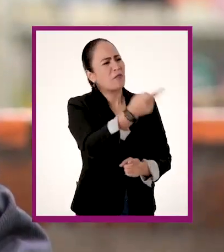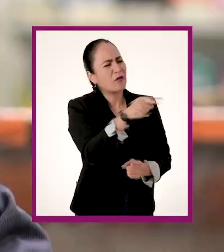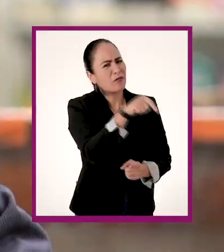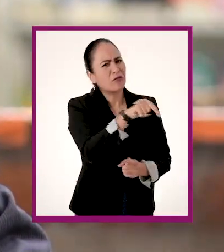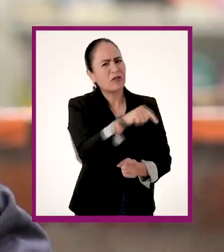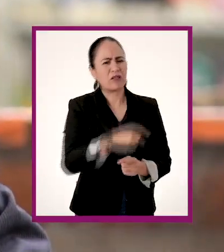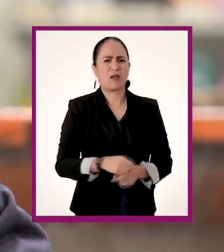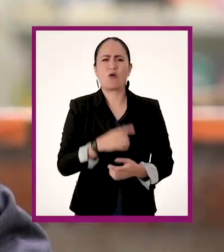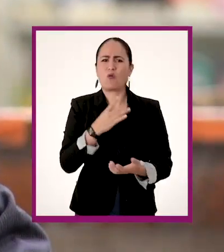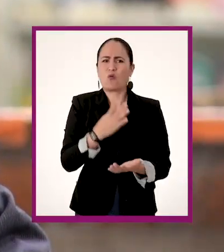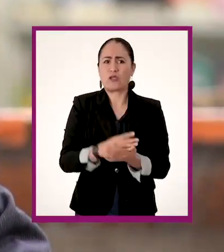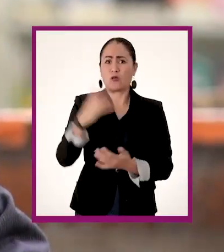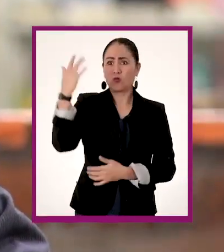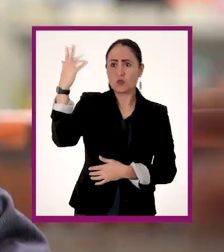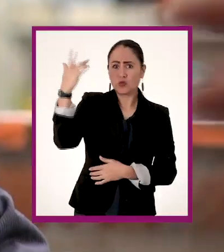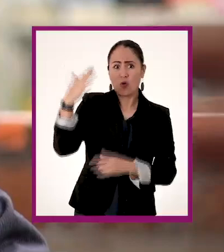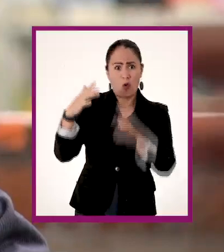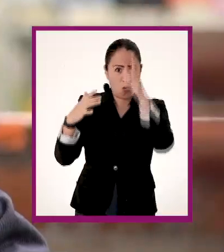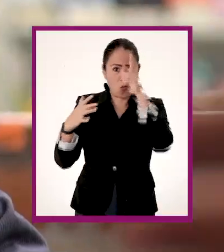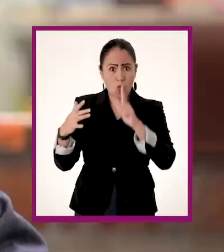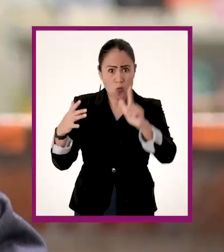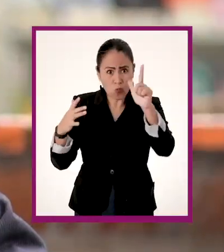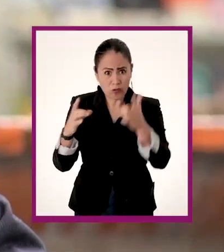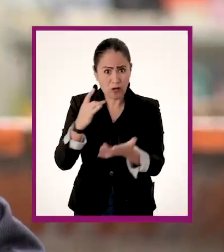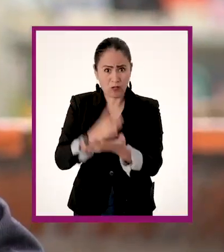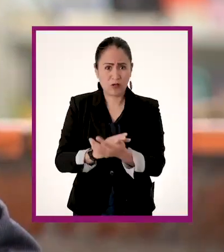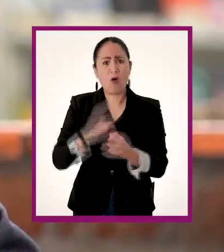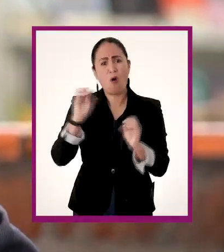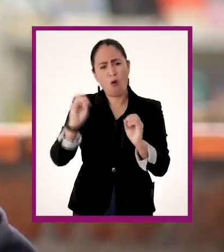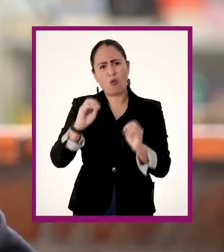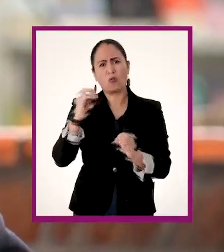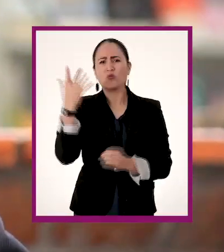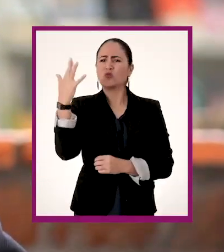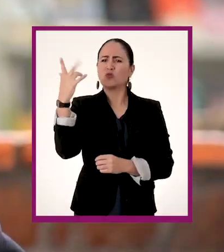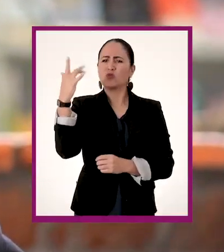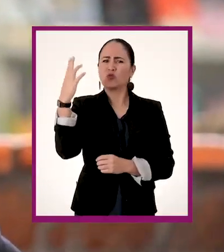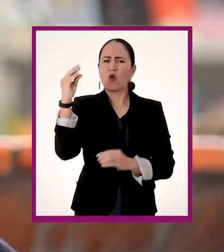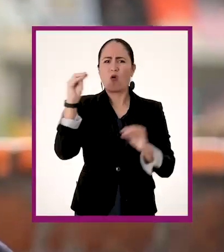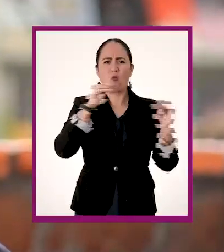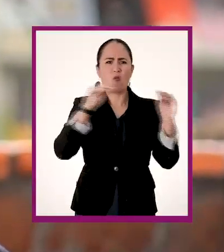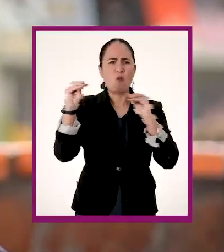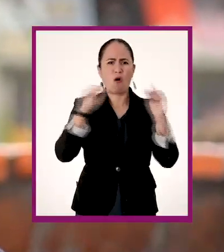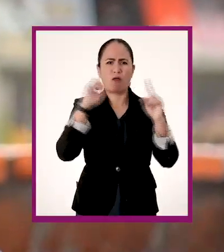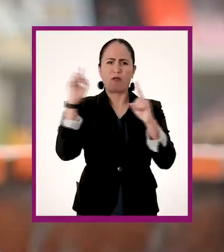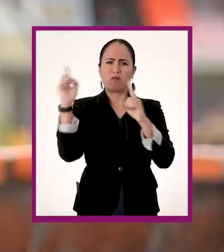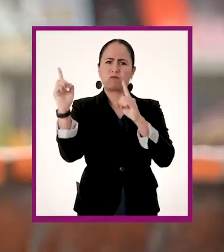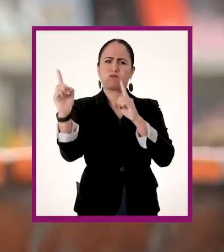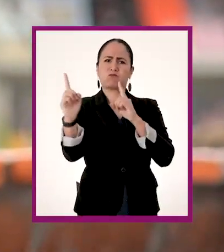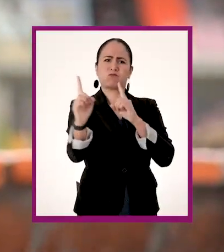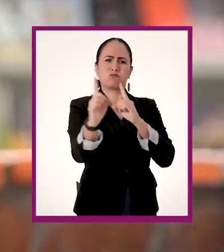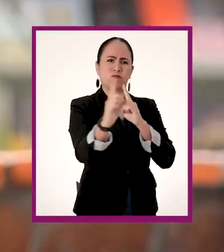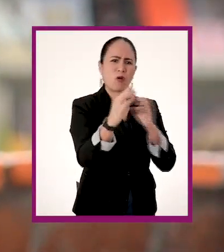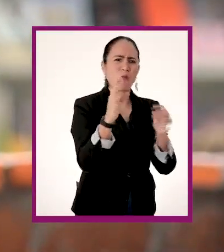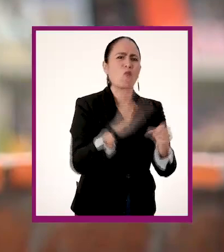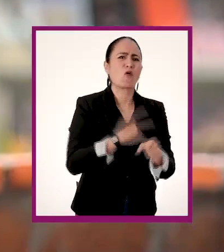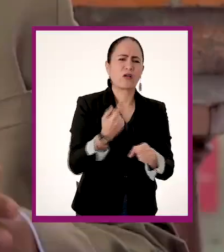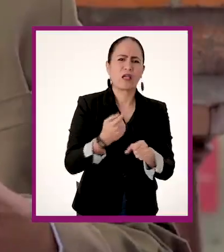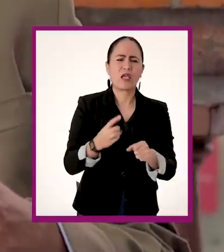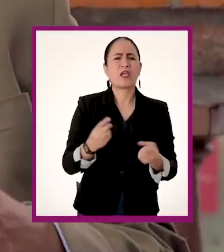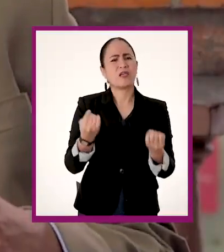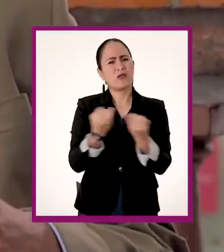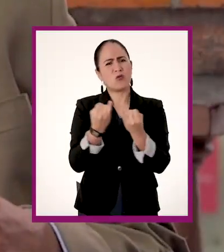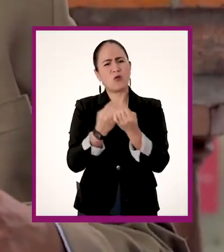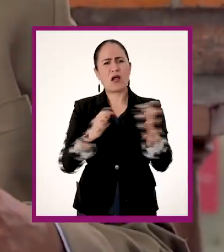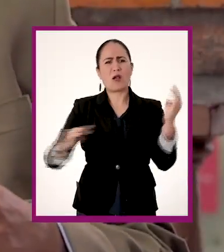Tecocistecatl, ¿no? Bueno, esto, regreso al niño preguntándole a su papá, claro. ¿no? No solamente el sol, sino,